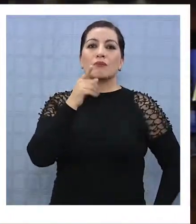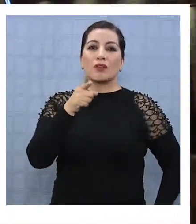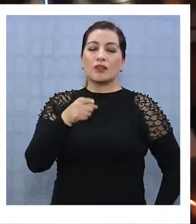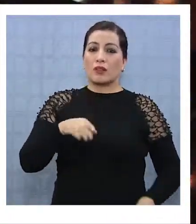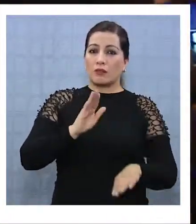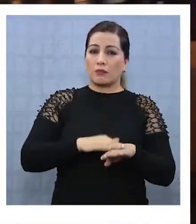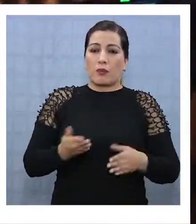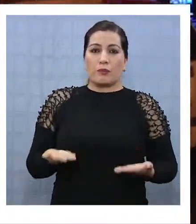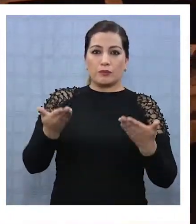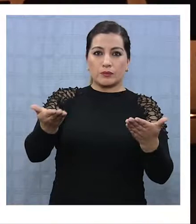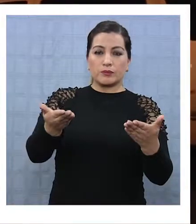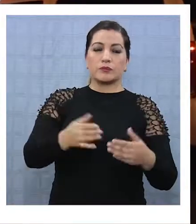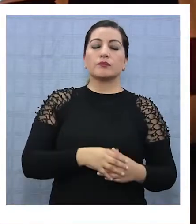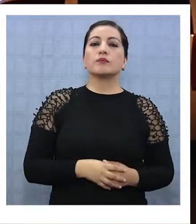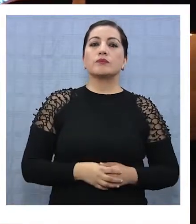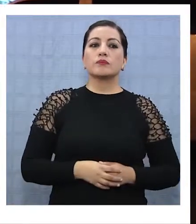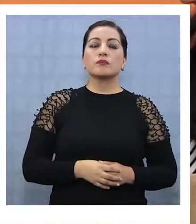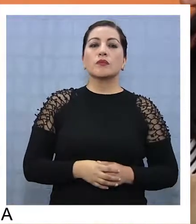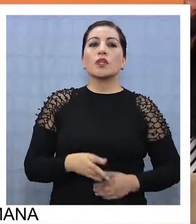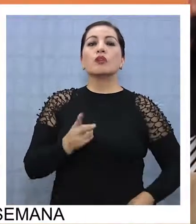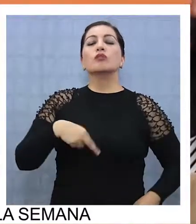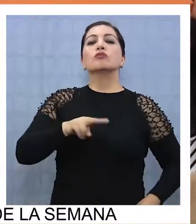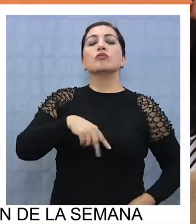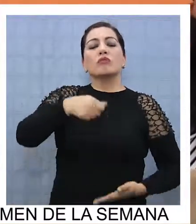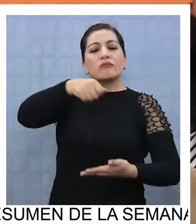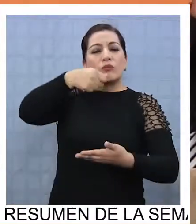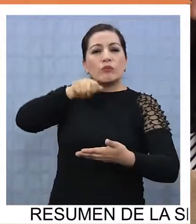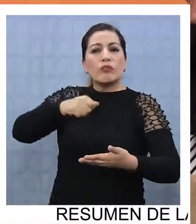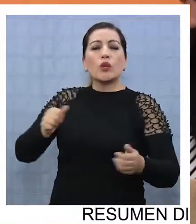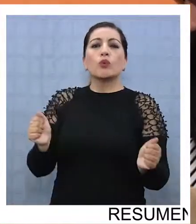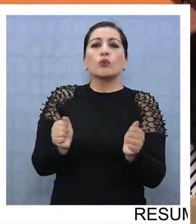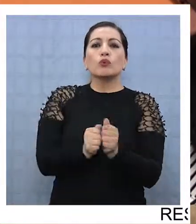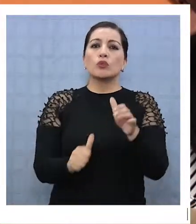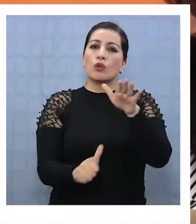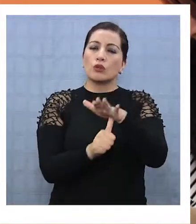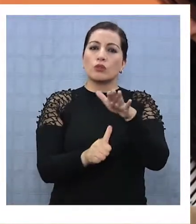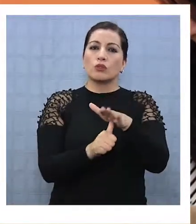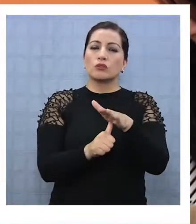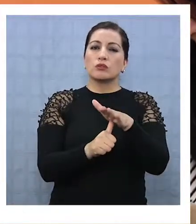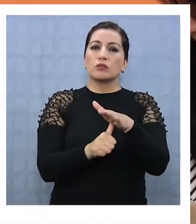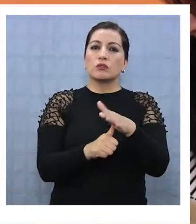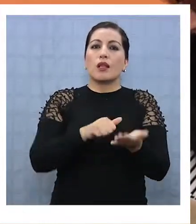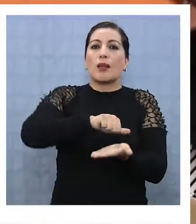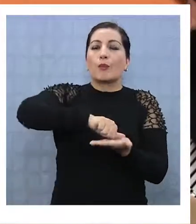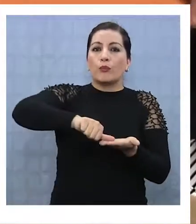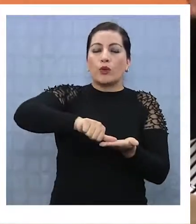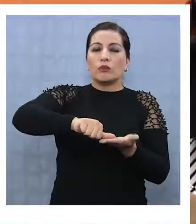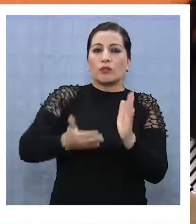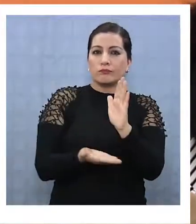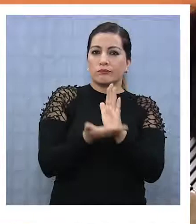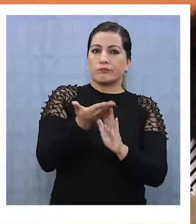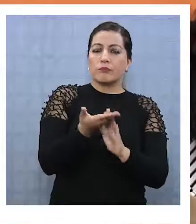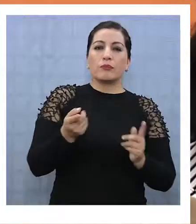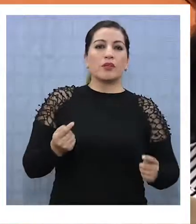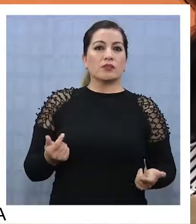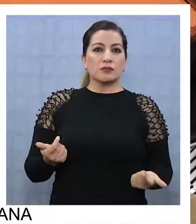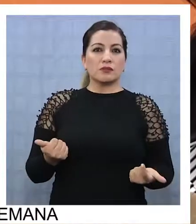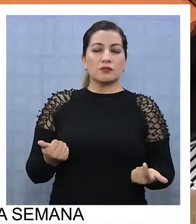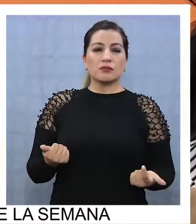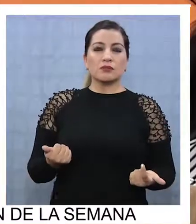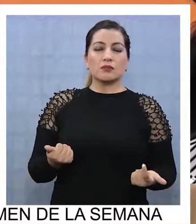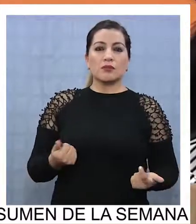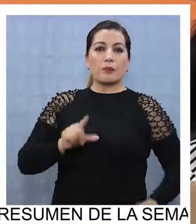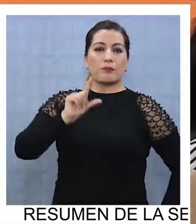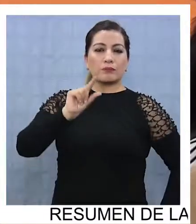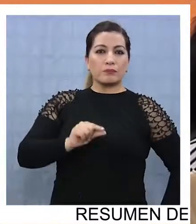los giros de las patentes que se le entregan. Vamos a revisar junto al Consejo Municipal de elevar las multas parece porque